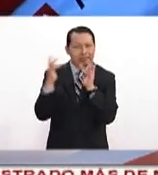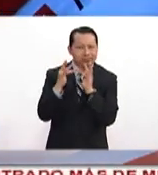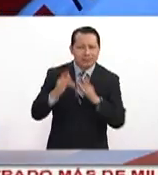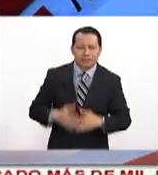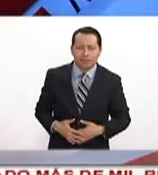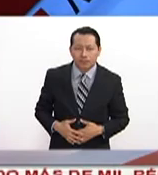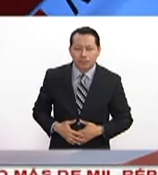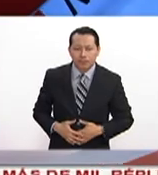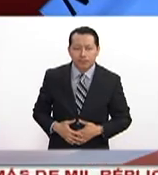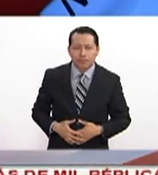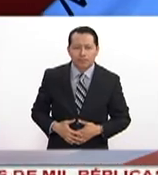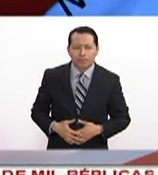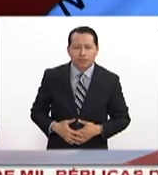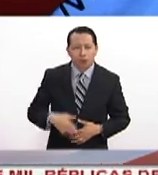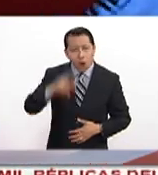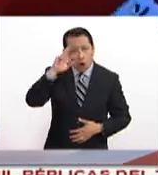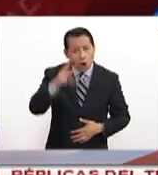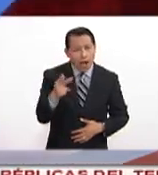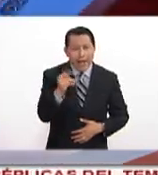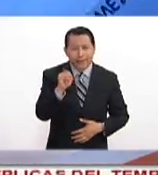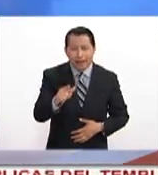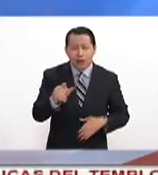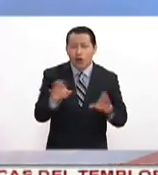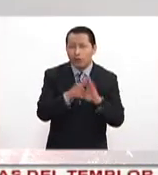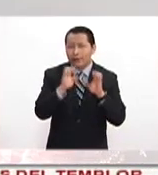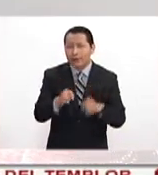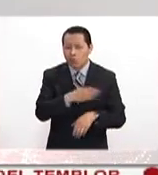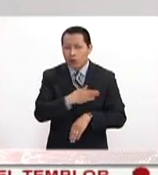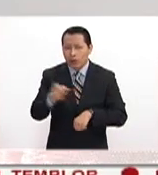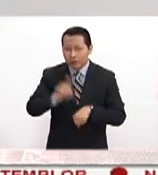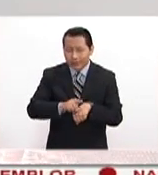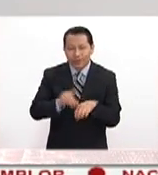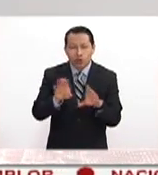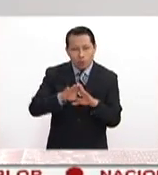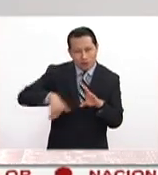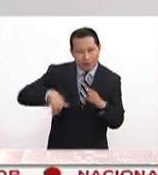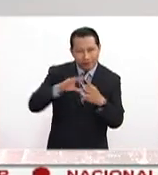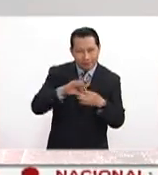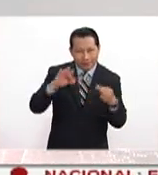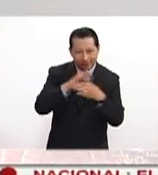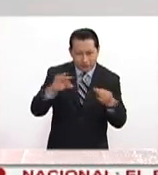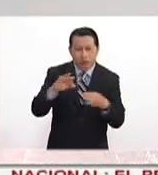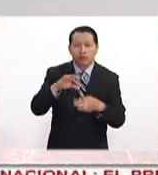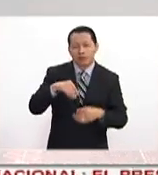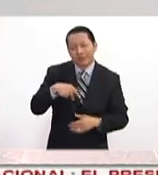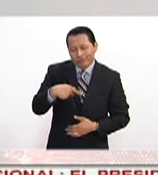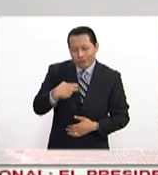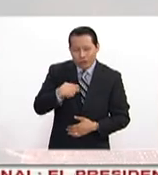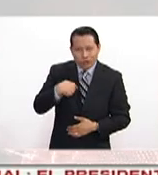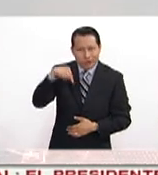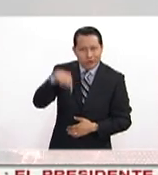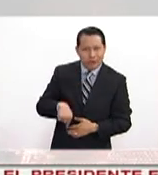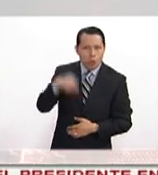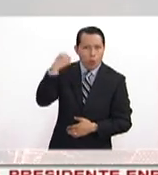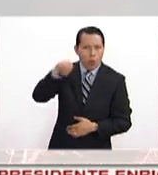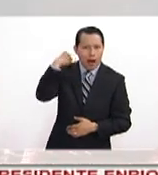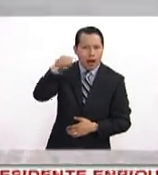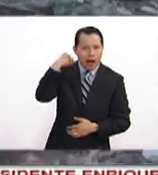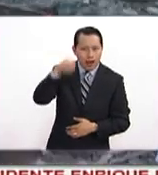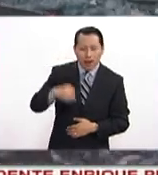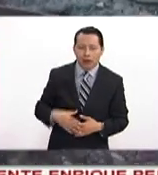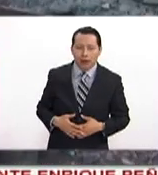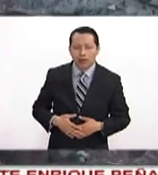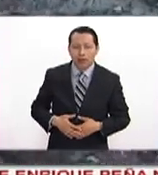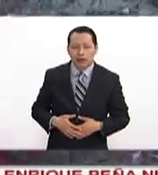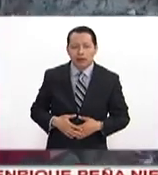Día. Hola, ¿qué tal? ¿Cómo están? Muy buenos días, tal como lo comentas, nos encontramos desde Oaxaca. Oaxaca, estado